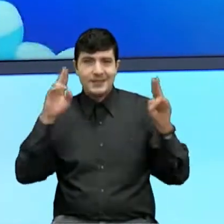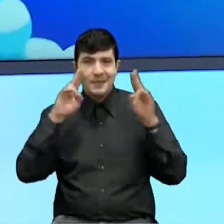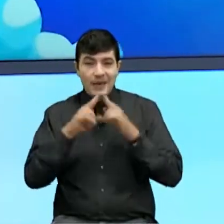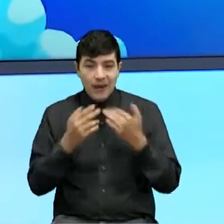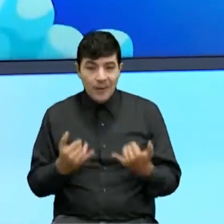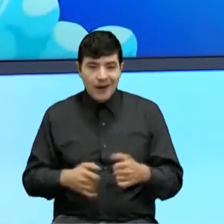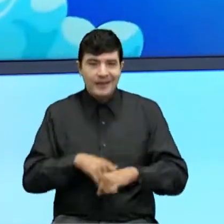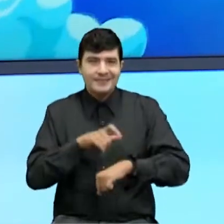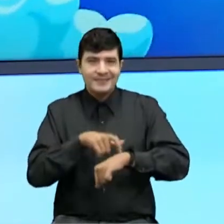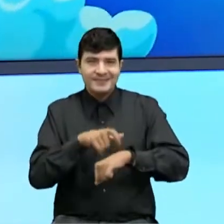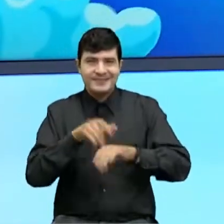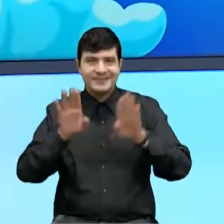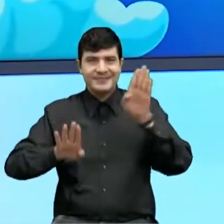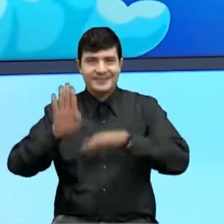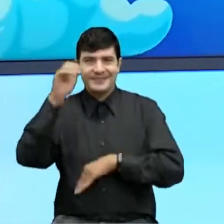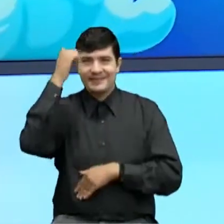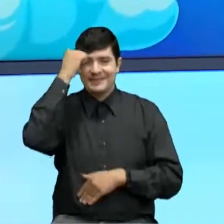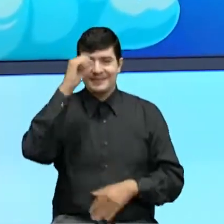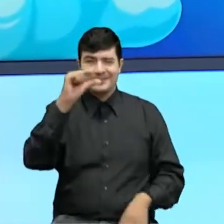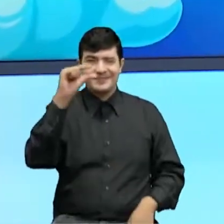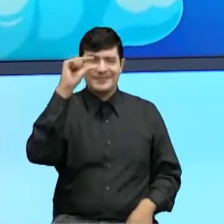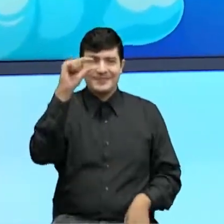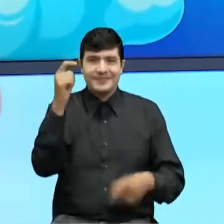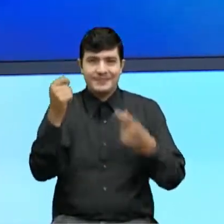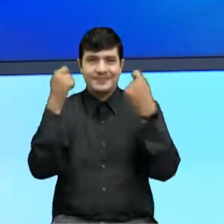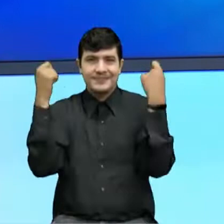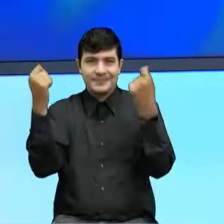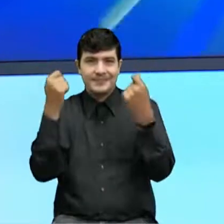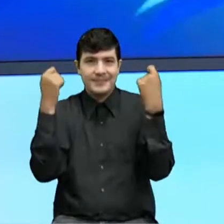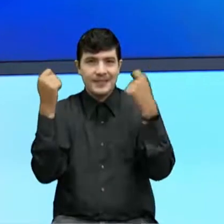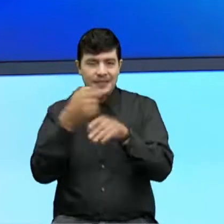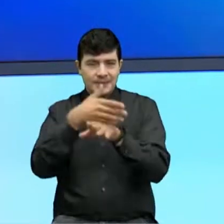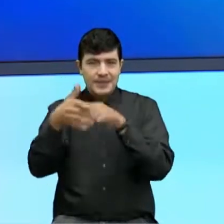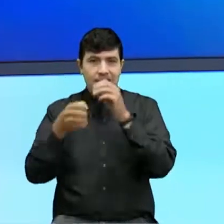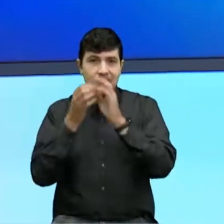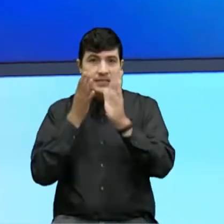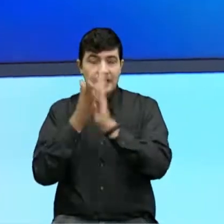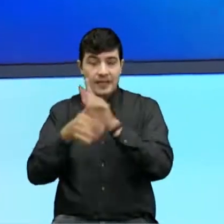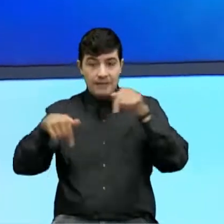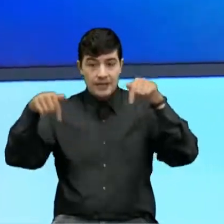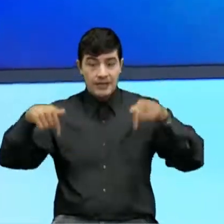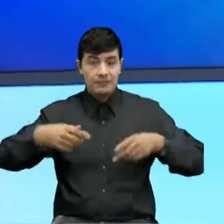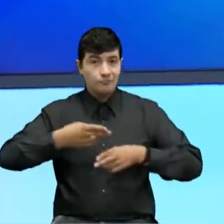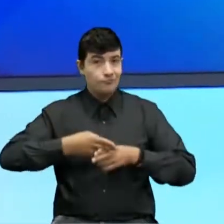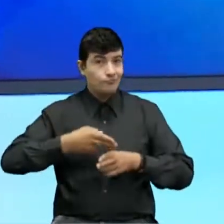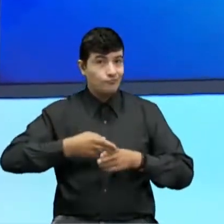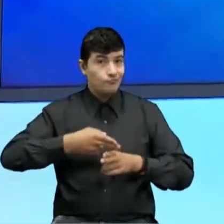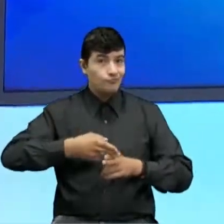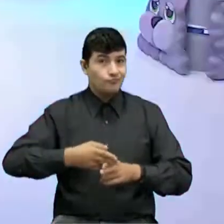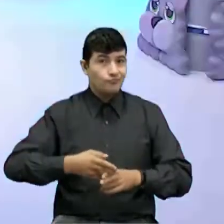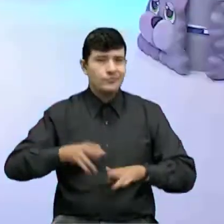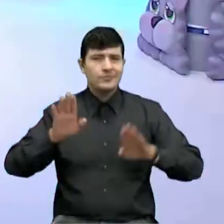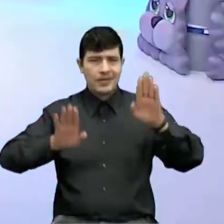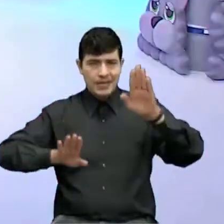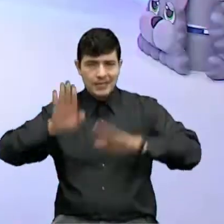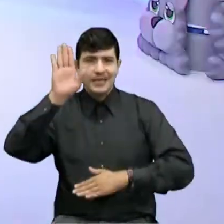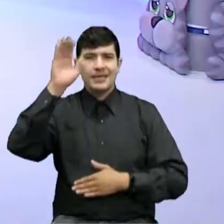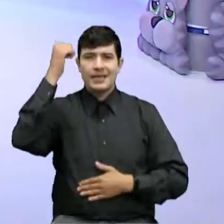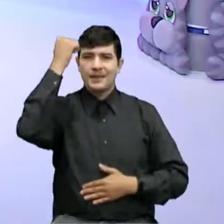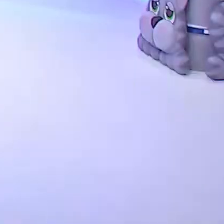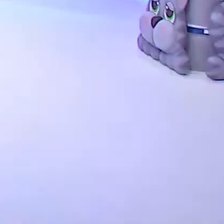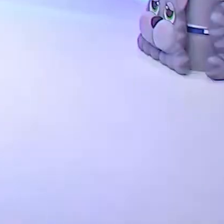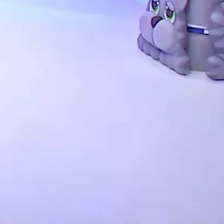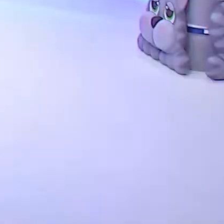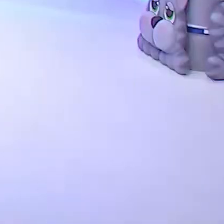momentos Presente Profe. Vamos a irnos a una pequeña pausa comercial y ya regresamos con más de esto que se llama